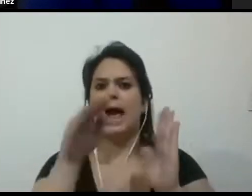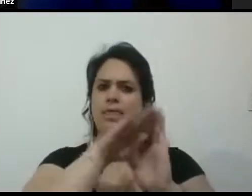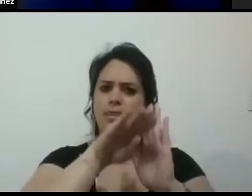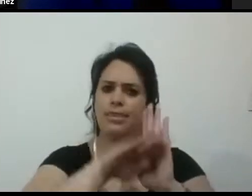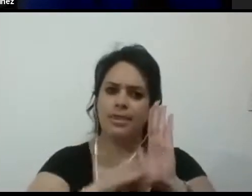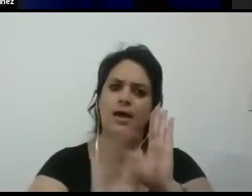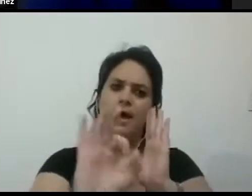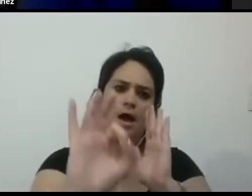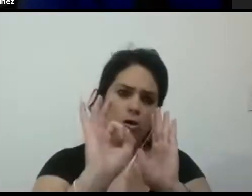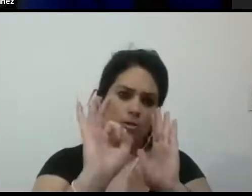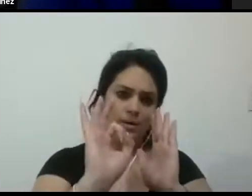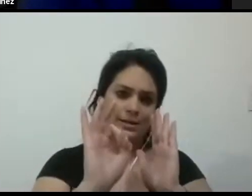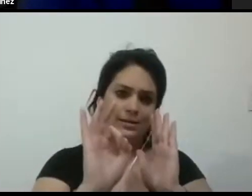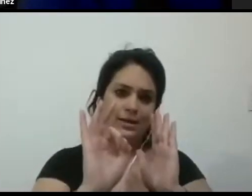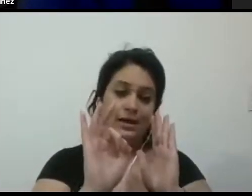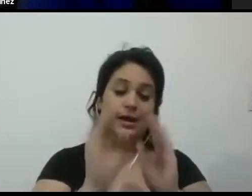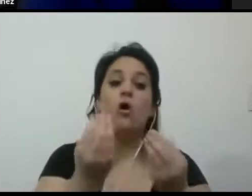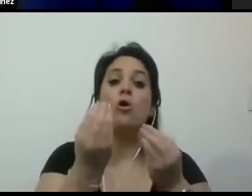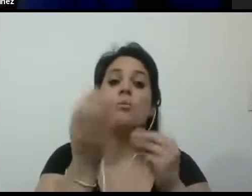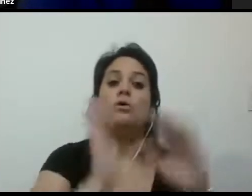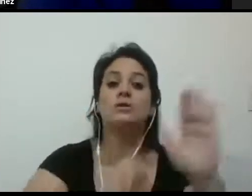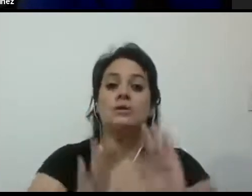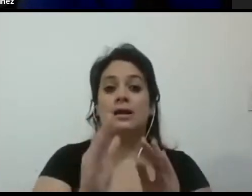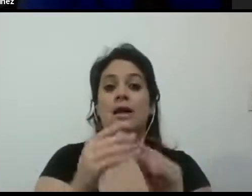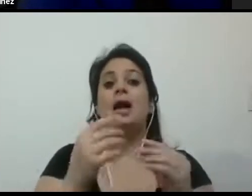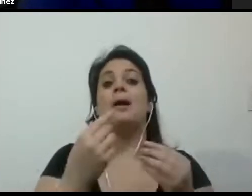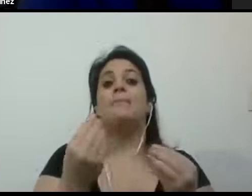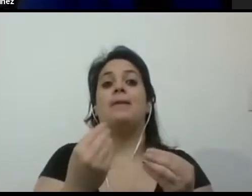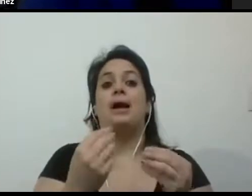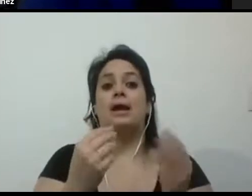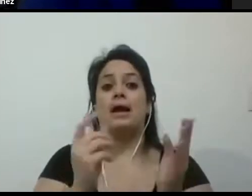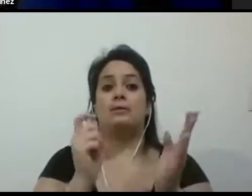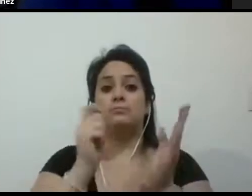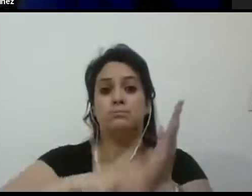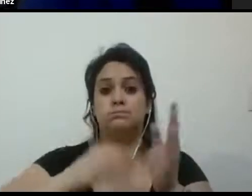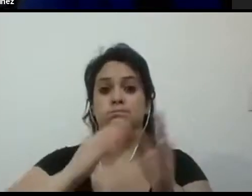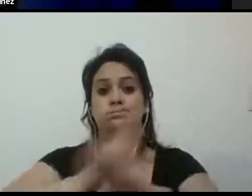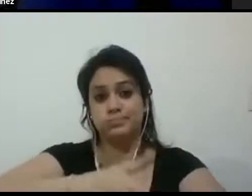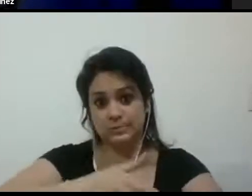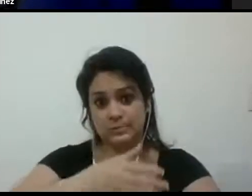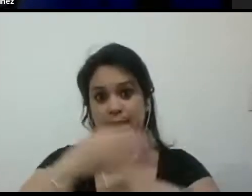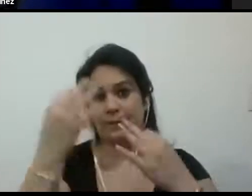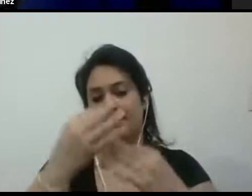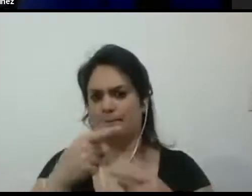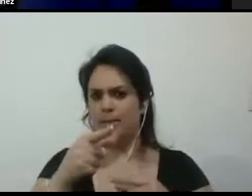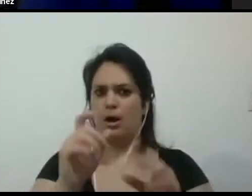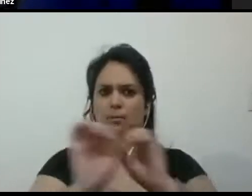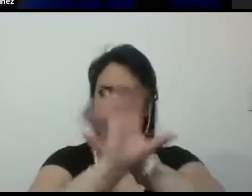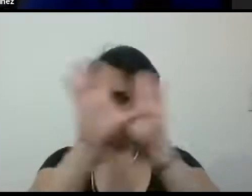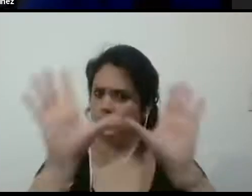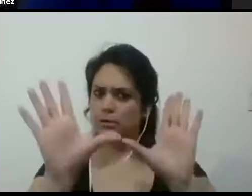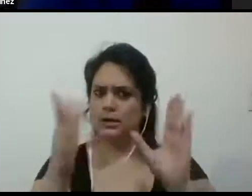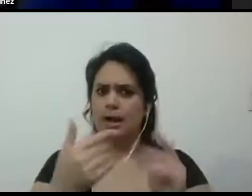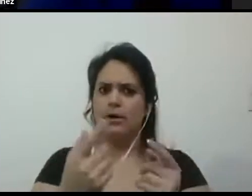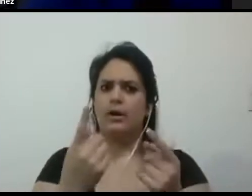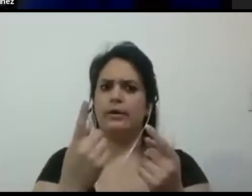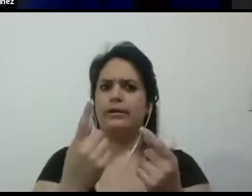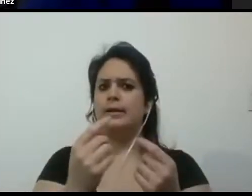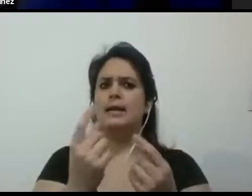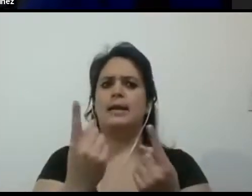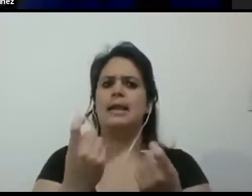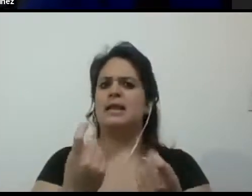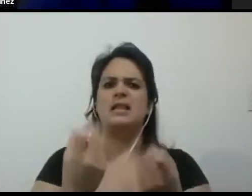en la línea seguir las acciones a seguir para matricularse pero es muy simple y muy transparente a fin de que se pueda hacer sin mayor dificultad